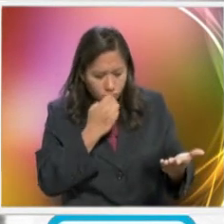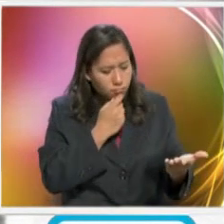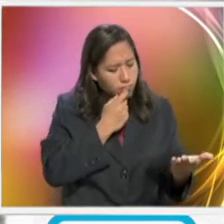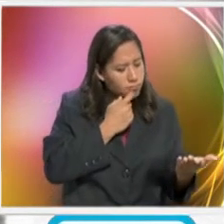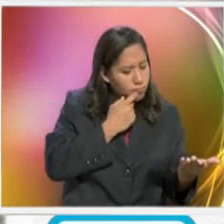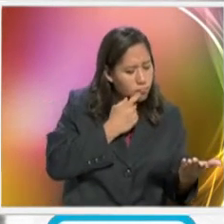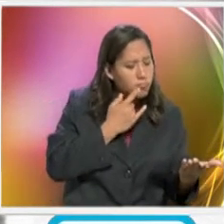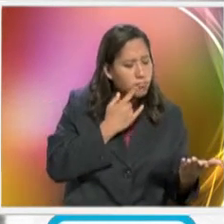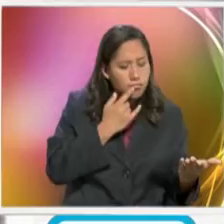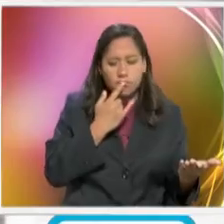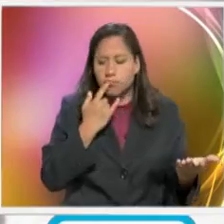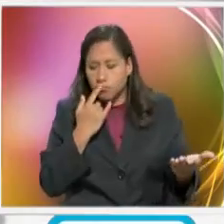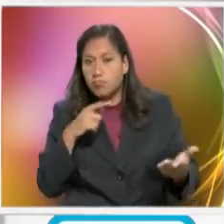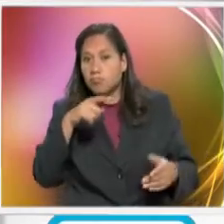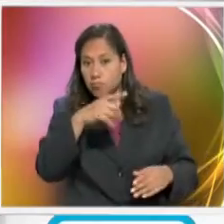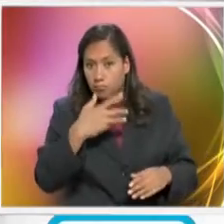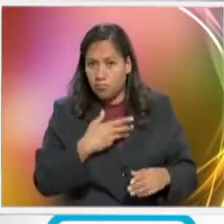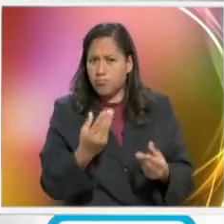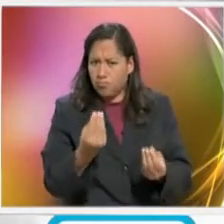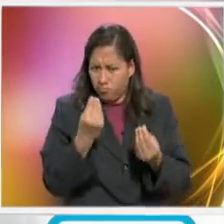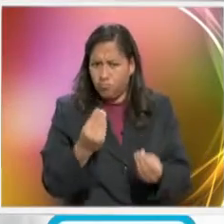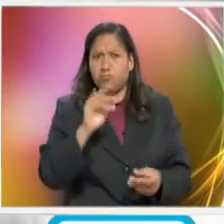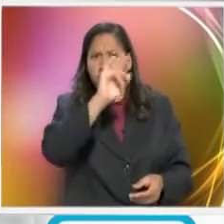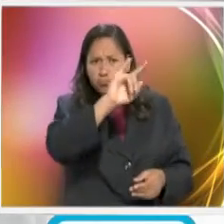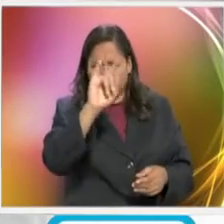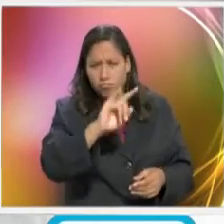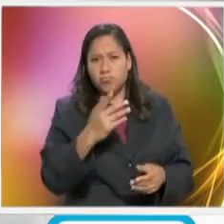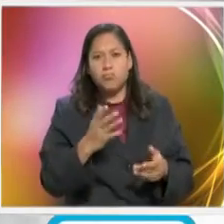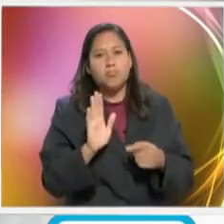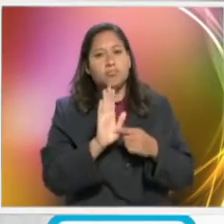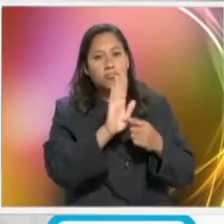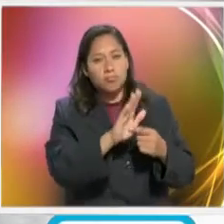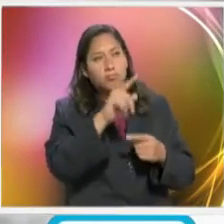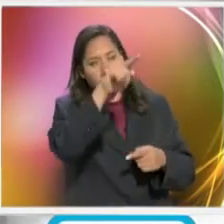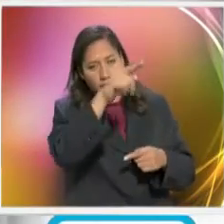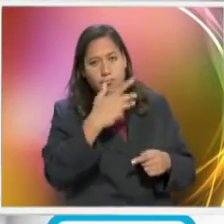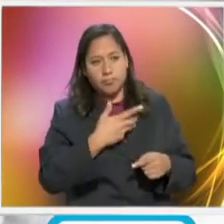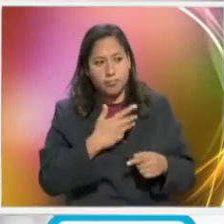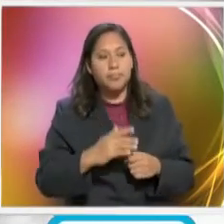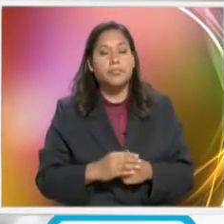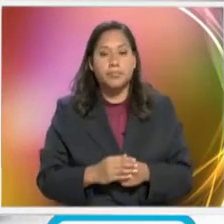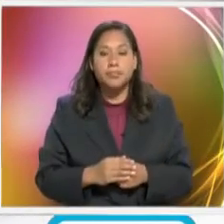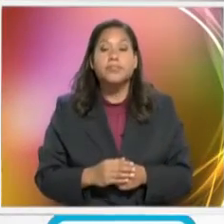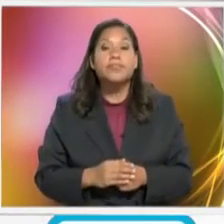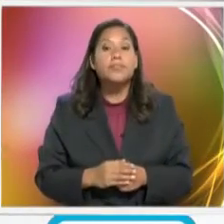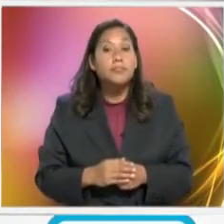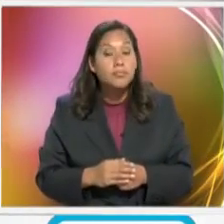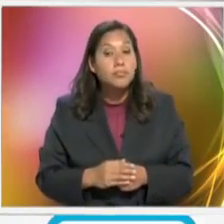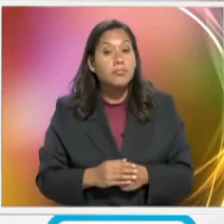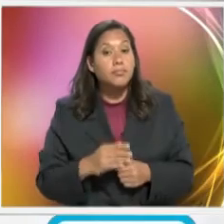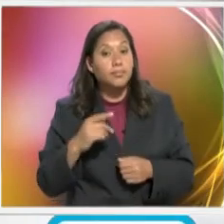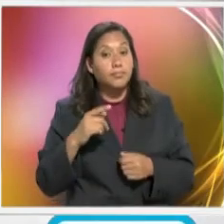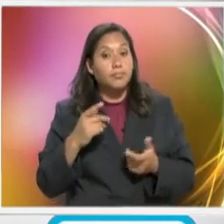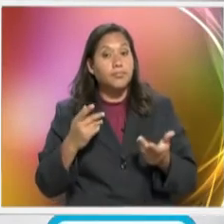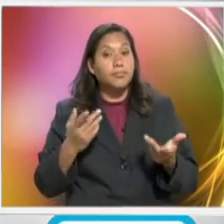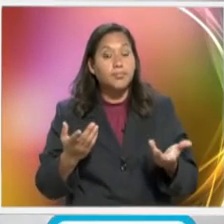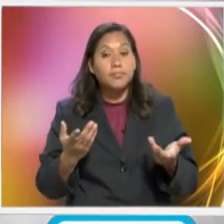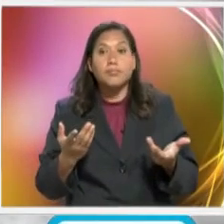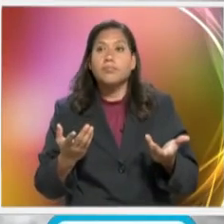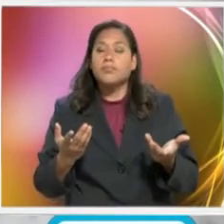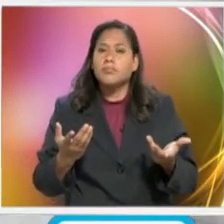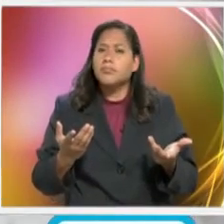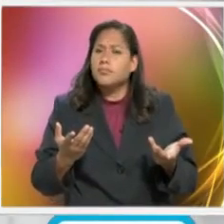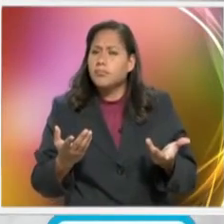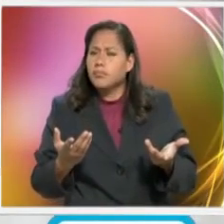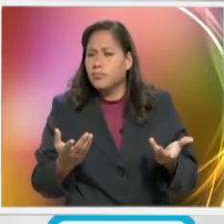disfrutar de varias piezas, son muchas piezas las que están ahora exhibiéndose en este museo, que también es